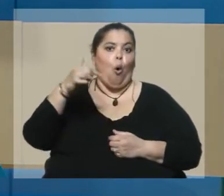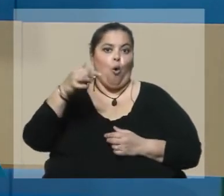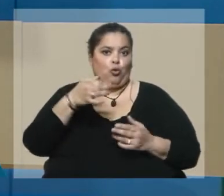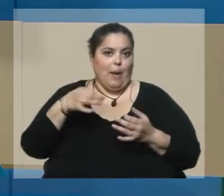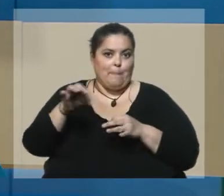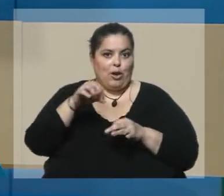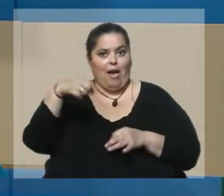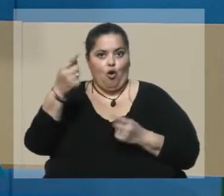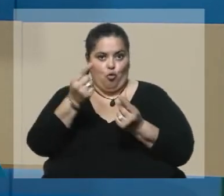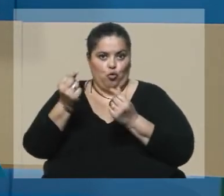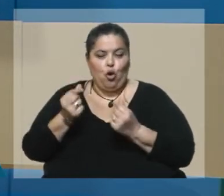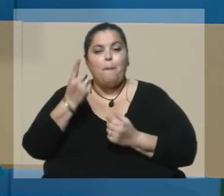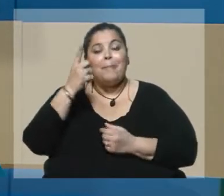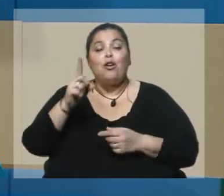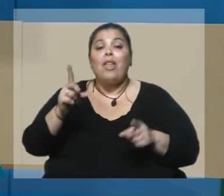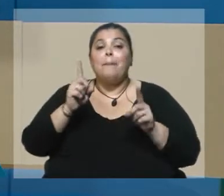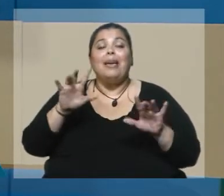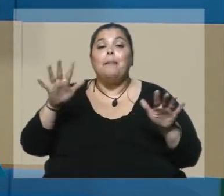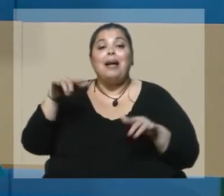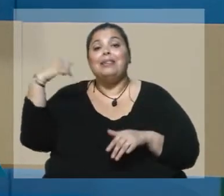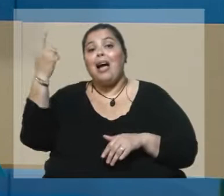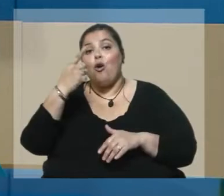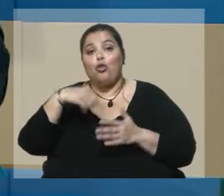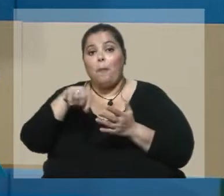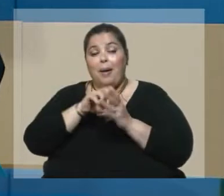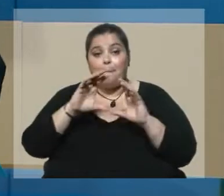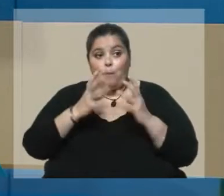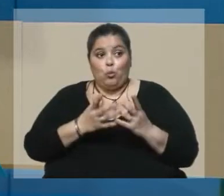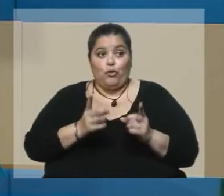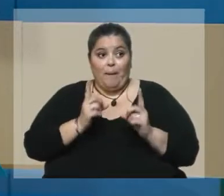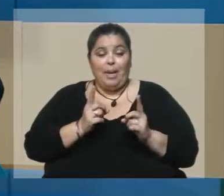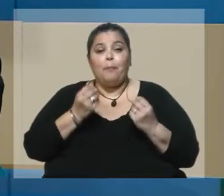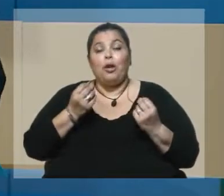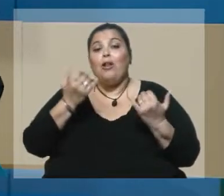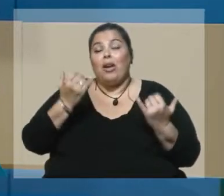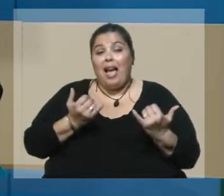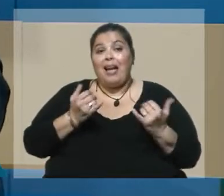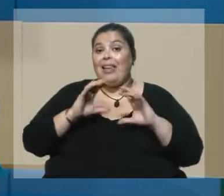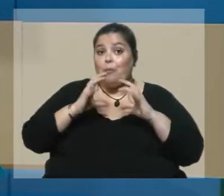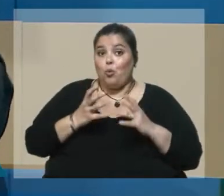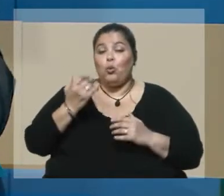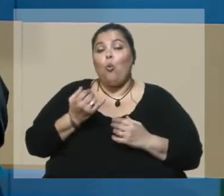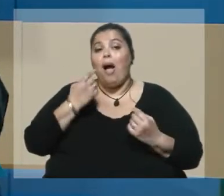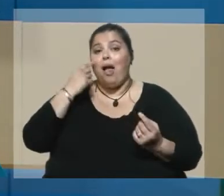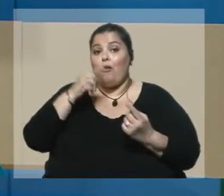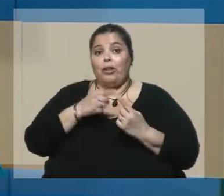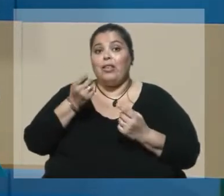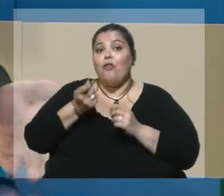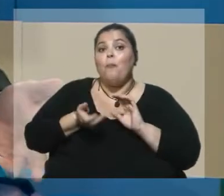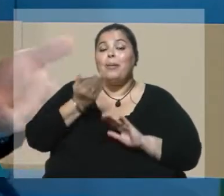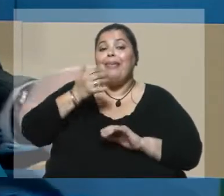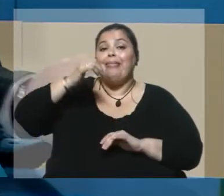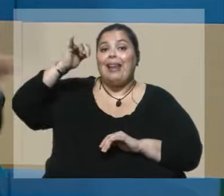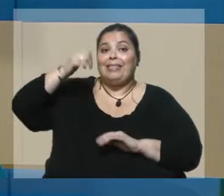también hay que tener en cuenta lo que sucede en el resto del mundo y lo que sucede en el resto del mundo es que todos los países han ido hacia tasas de interés más altas